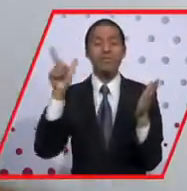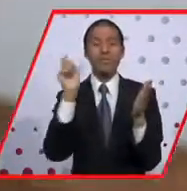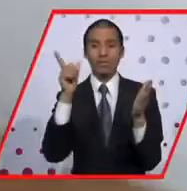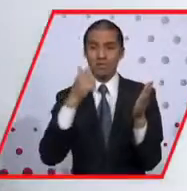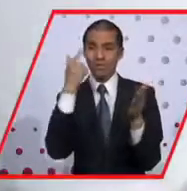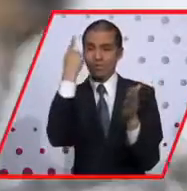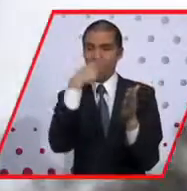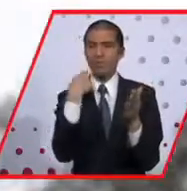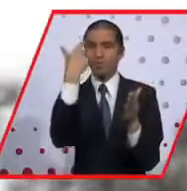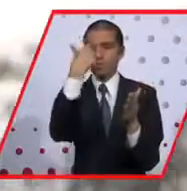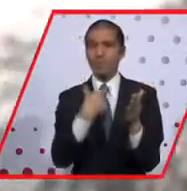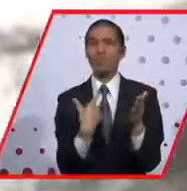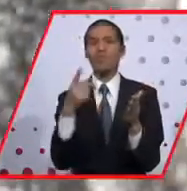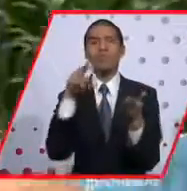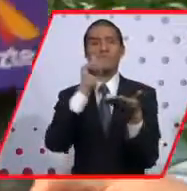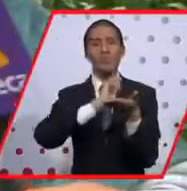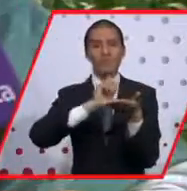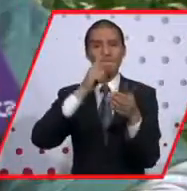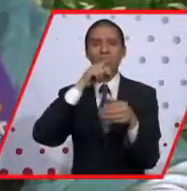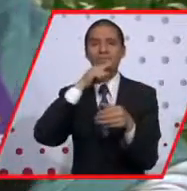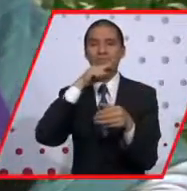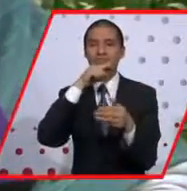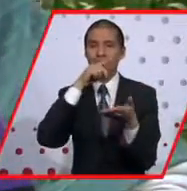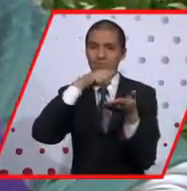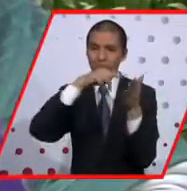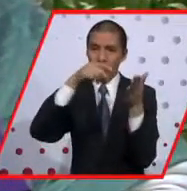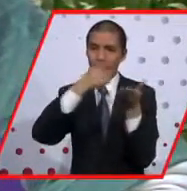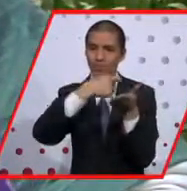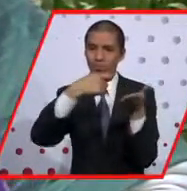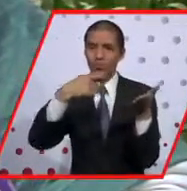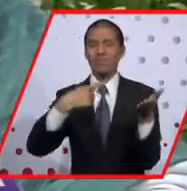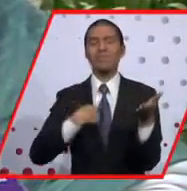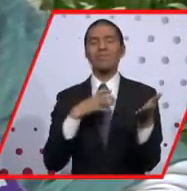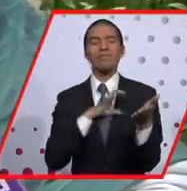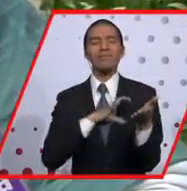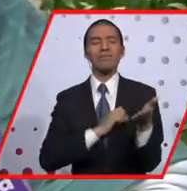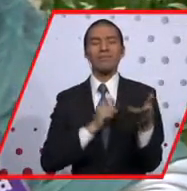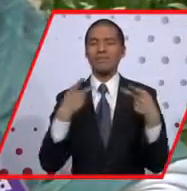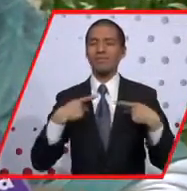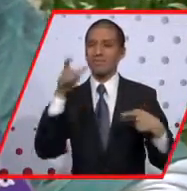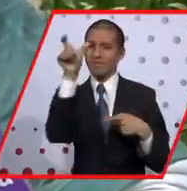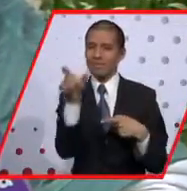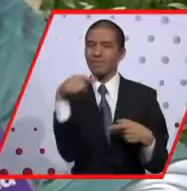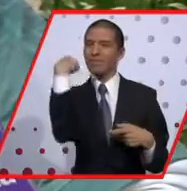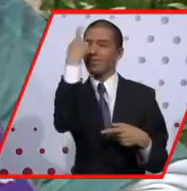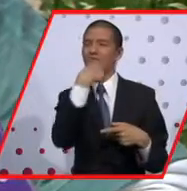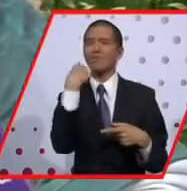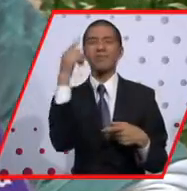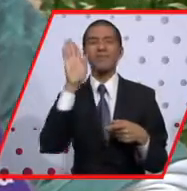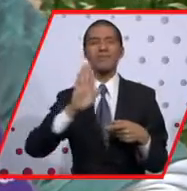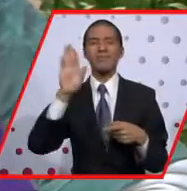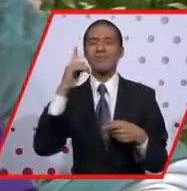con los suaves trazos de su lápiz. Ay, es que amo al ser humano. Creo que el rostro es como un paisaje, ¿no?